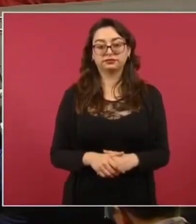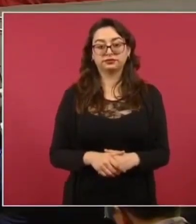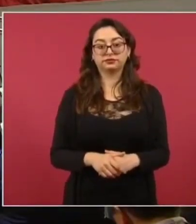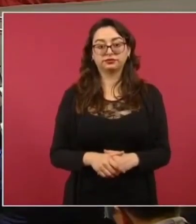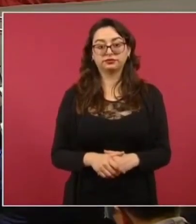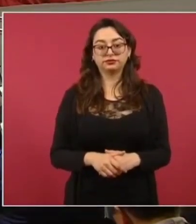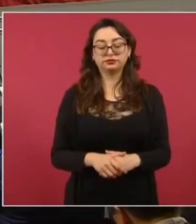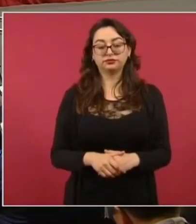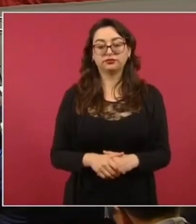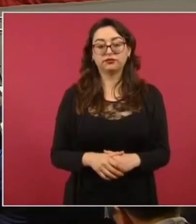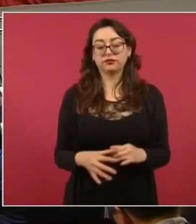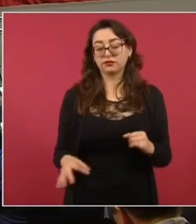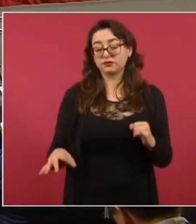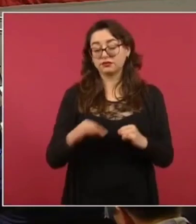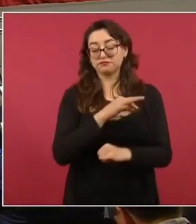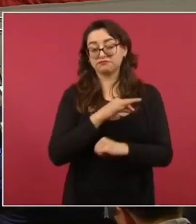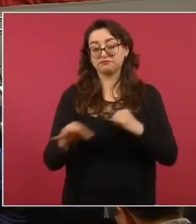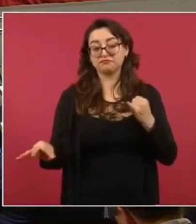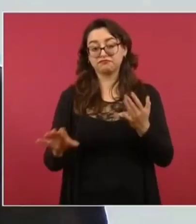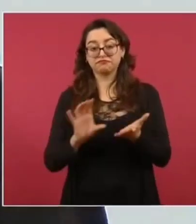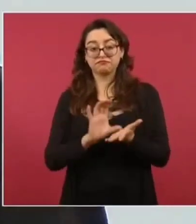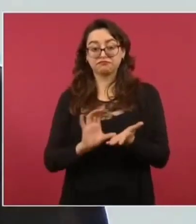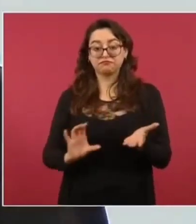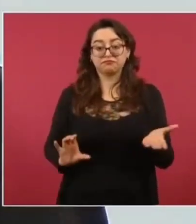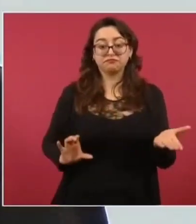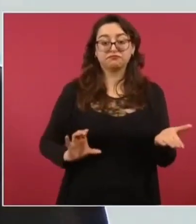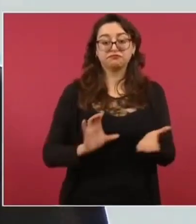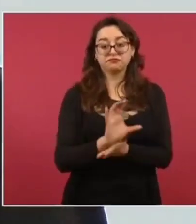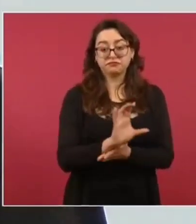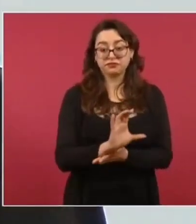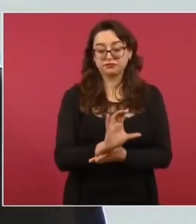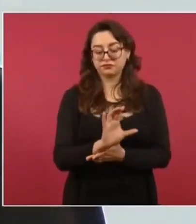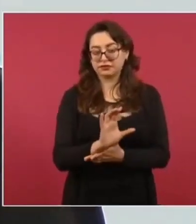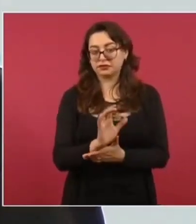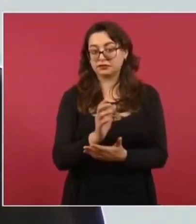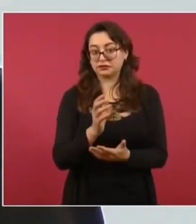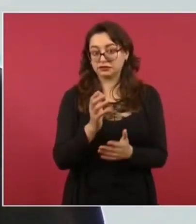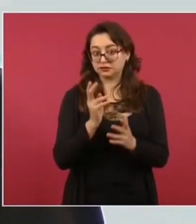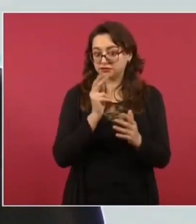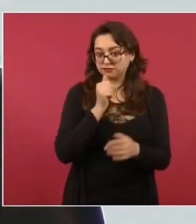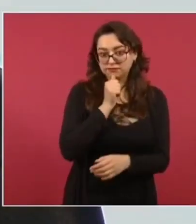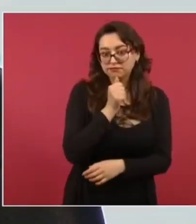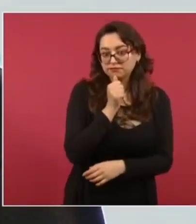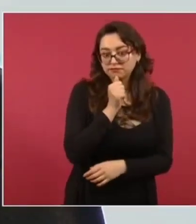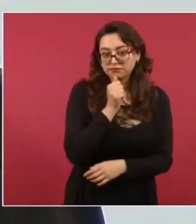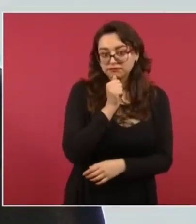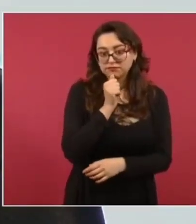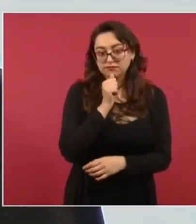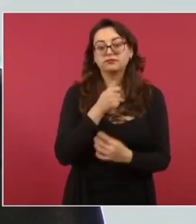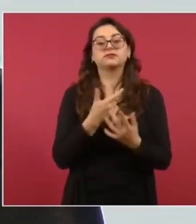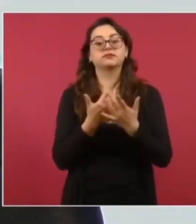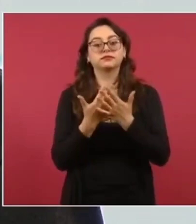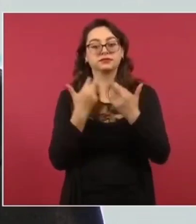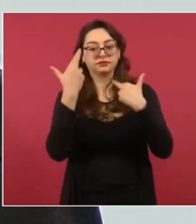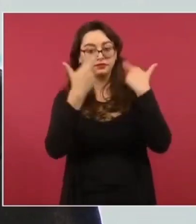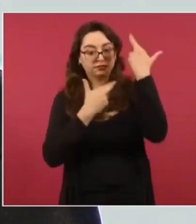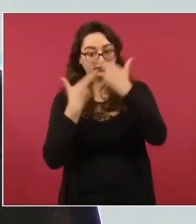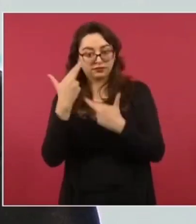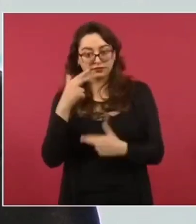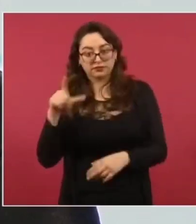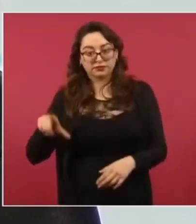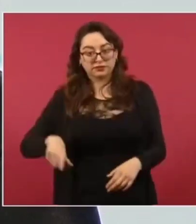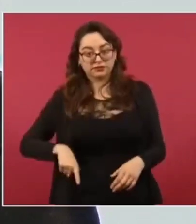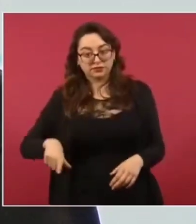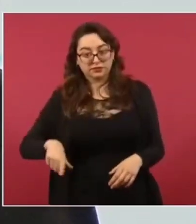por parte del Estado y verificación de lo que están hoy haciendo